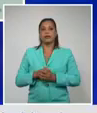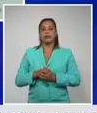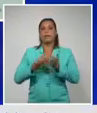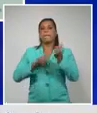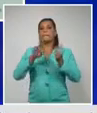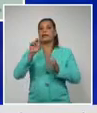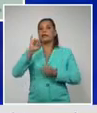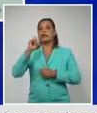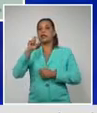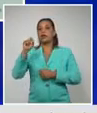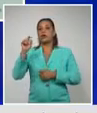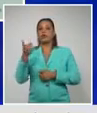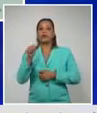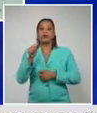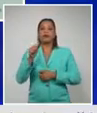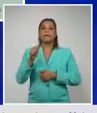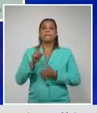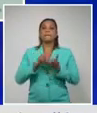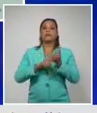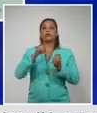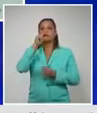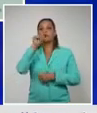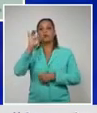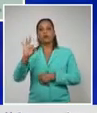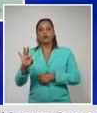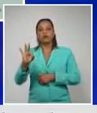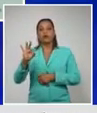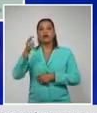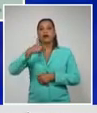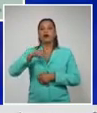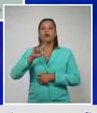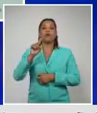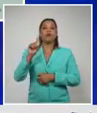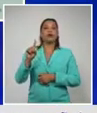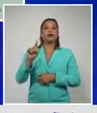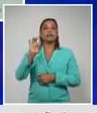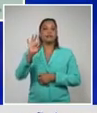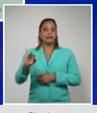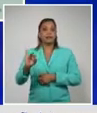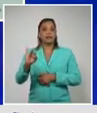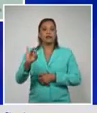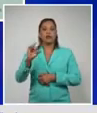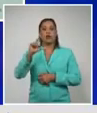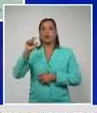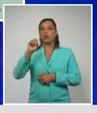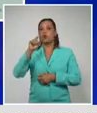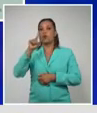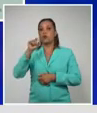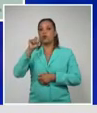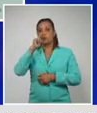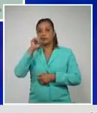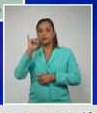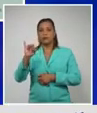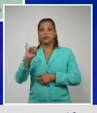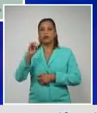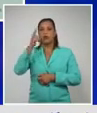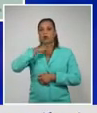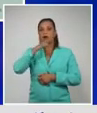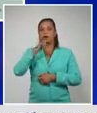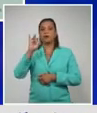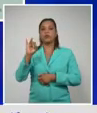Pedro Betancur 8, Hagüey Grande 7, Colón 5, Los Arabos 4, Unión de Reyes